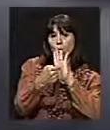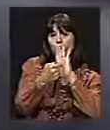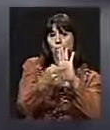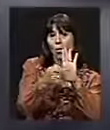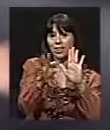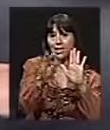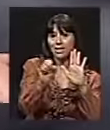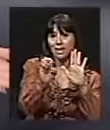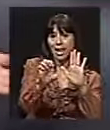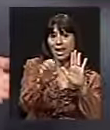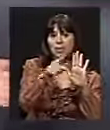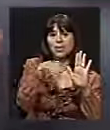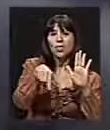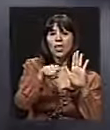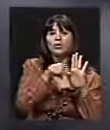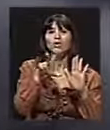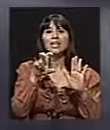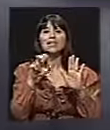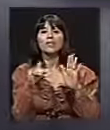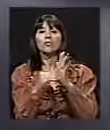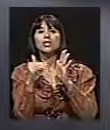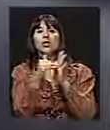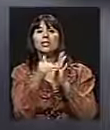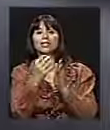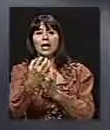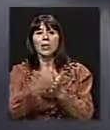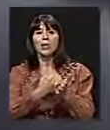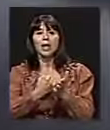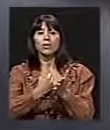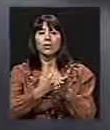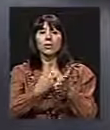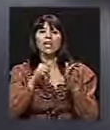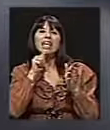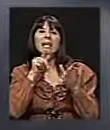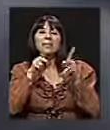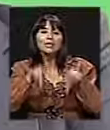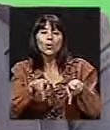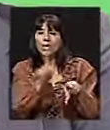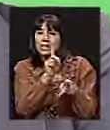millones están siendo cobrados por personas que no estaban en la lista que ustedes reportaron. Sí, pero